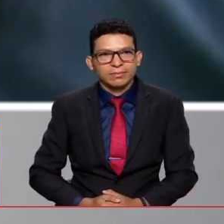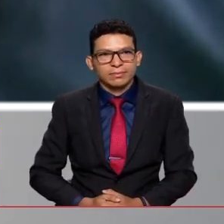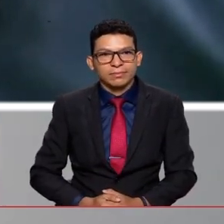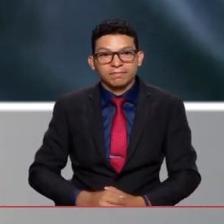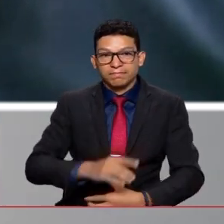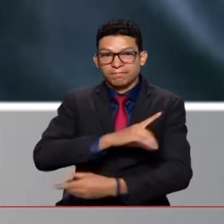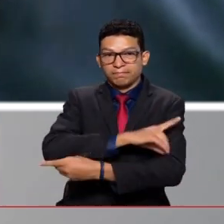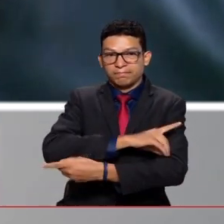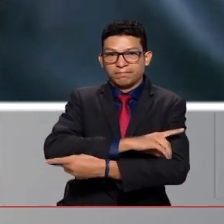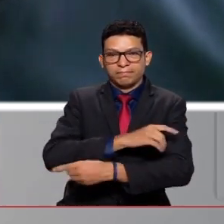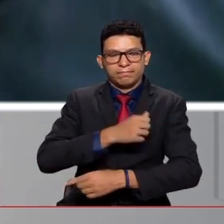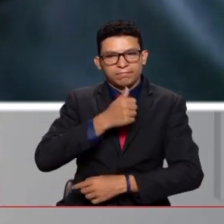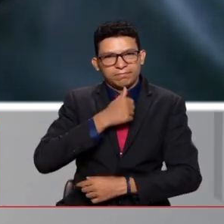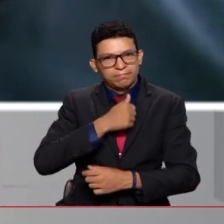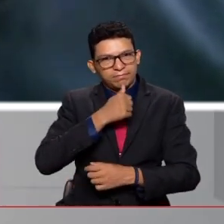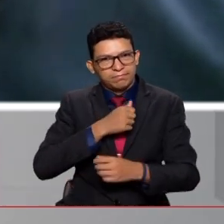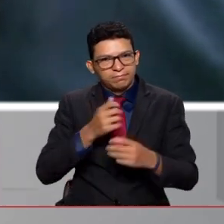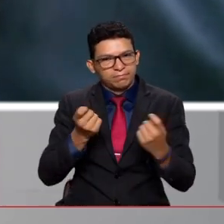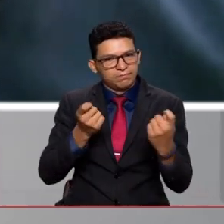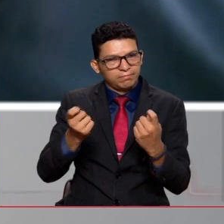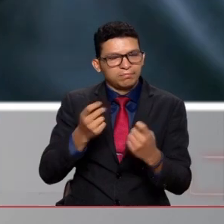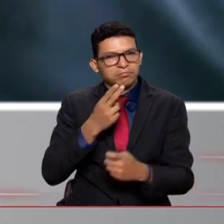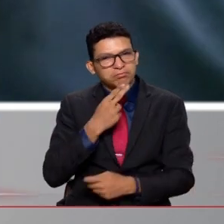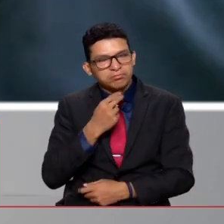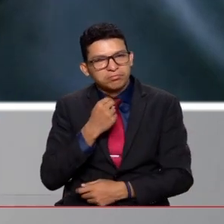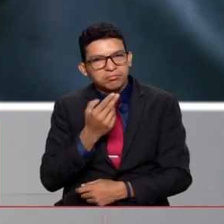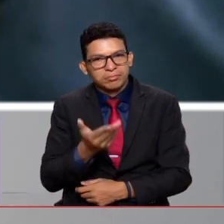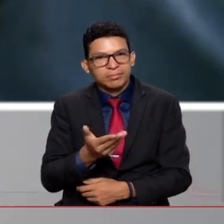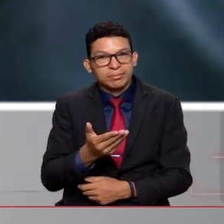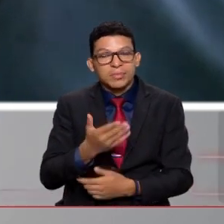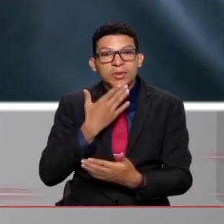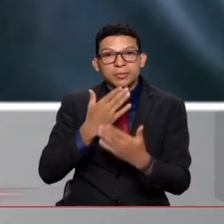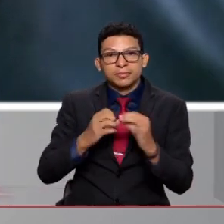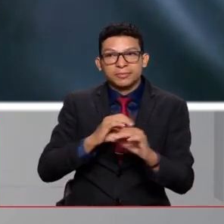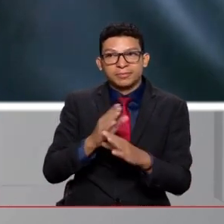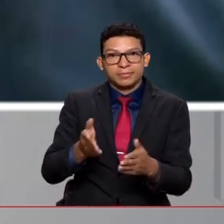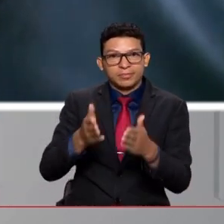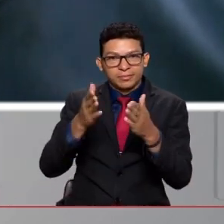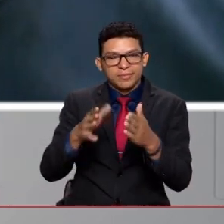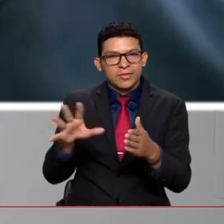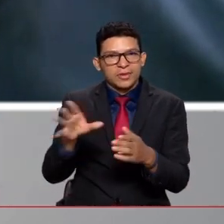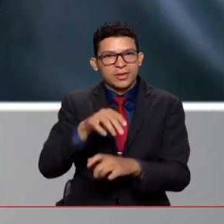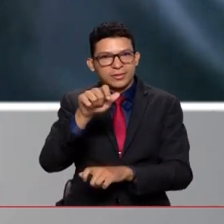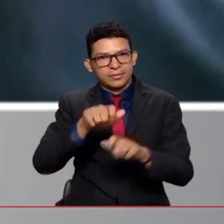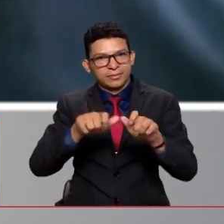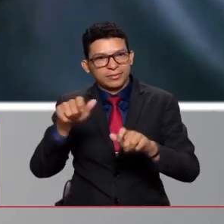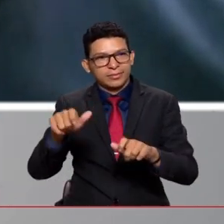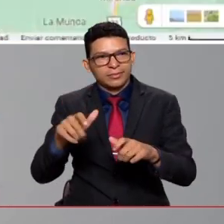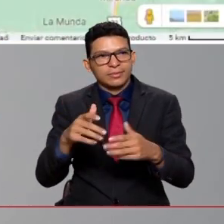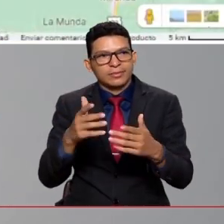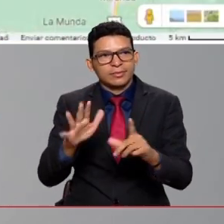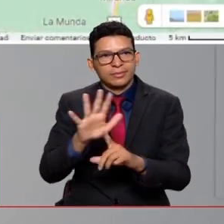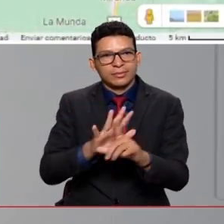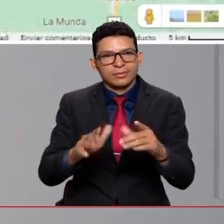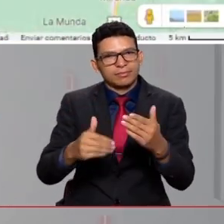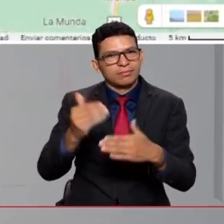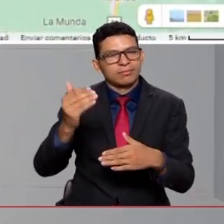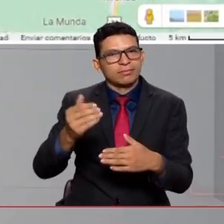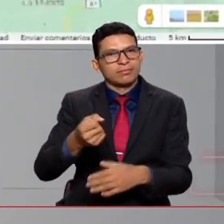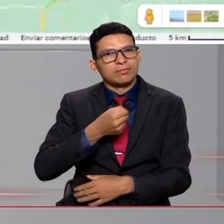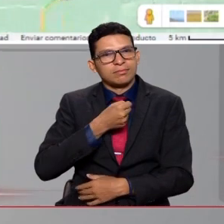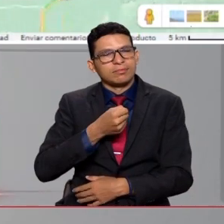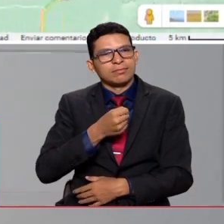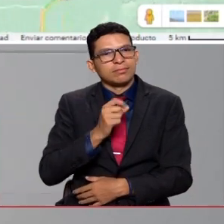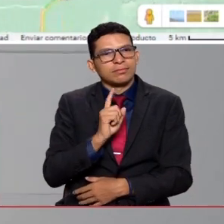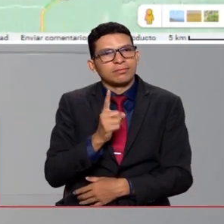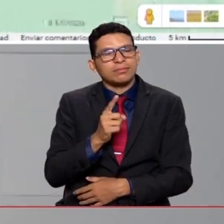Disciplina, prudencia, cortesía, muy buenos días para ti, para Gigi, para todos nuestros televidentes. Damos este reporte preliminar